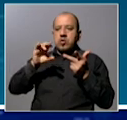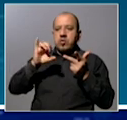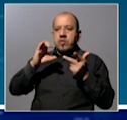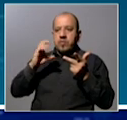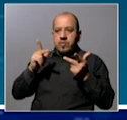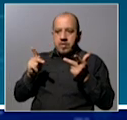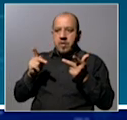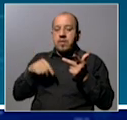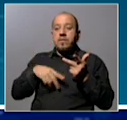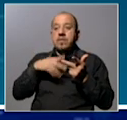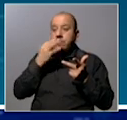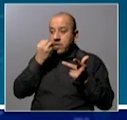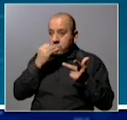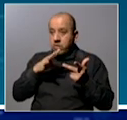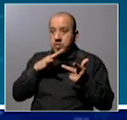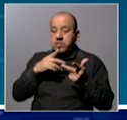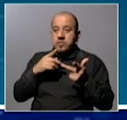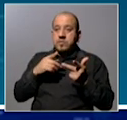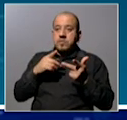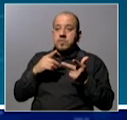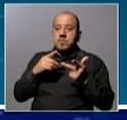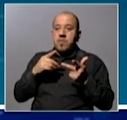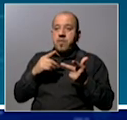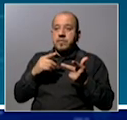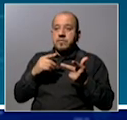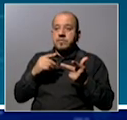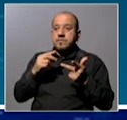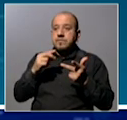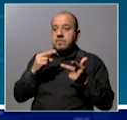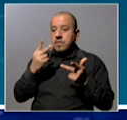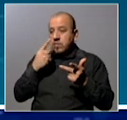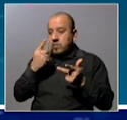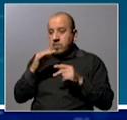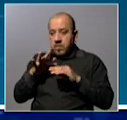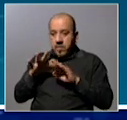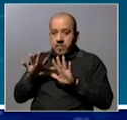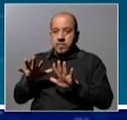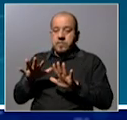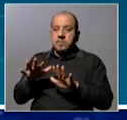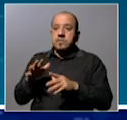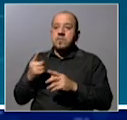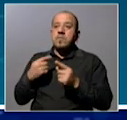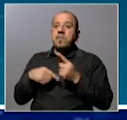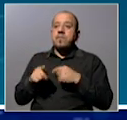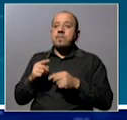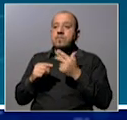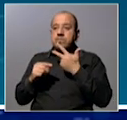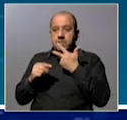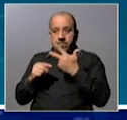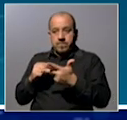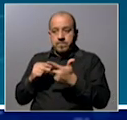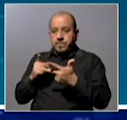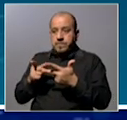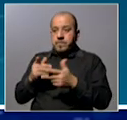fue sensiblemente mejor que la que obtuvieron en 2010, ¿no? Es decir, que con 3 candidatos